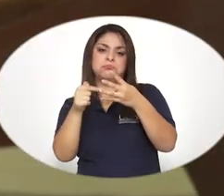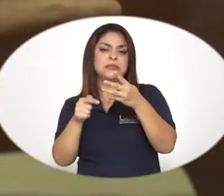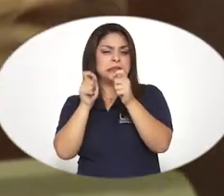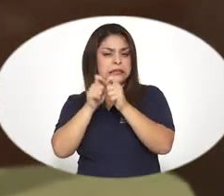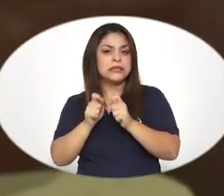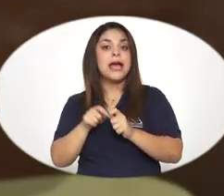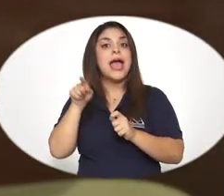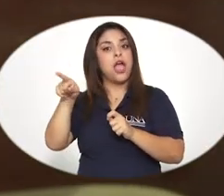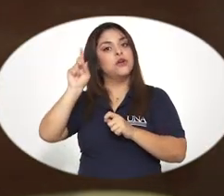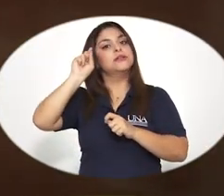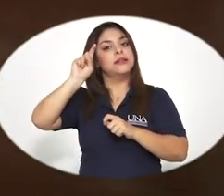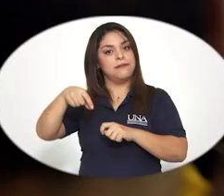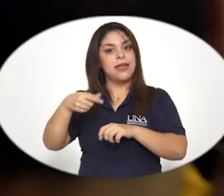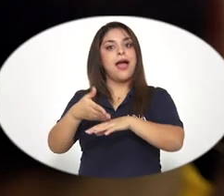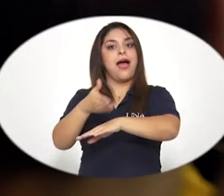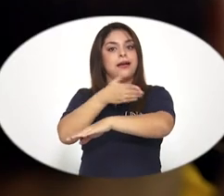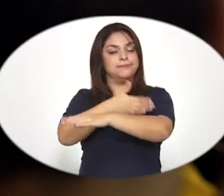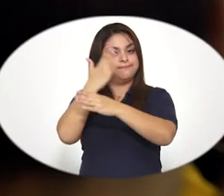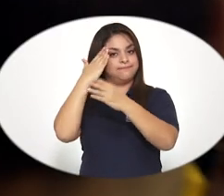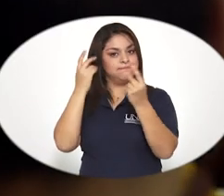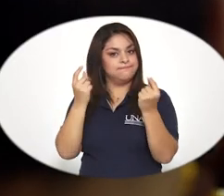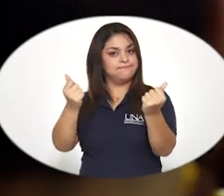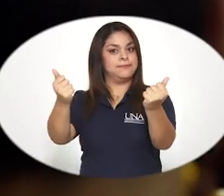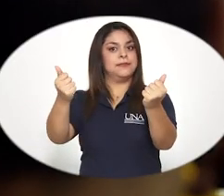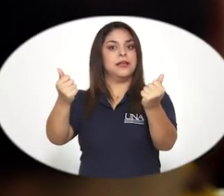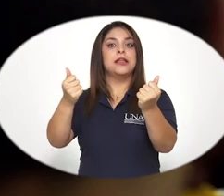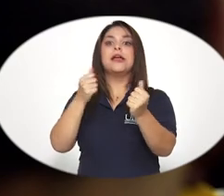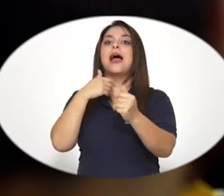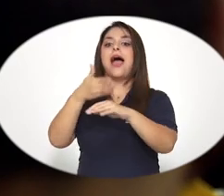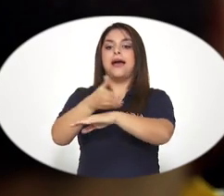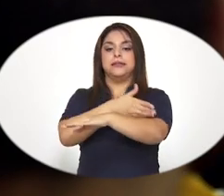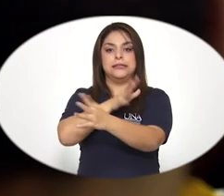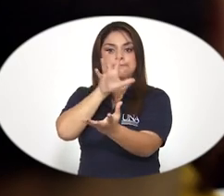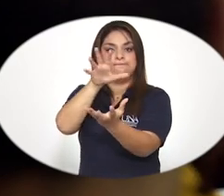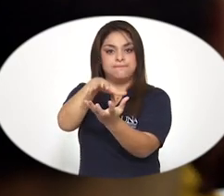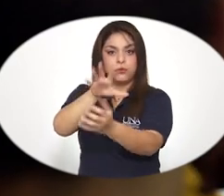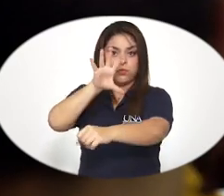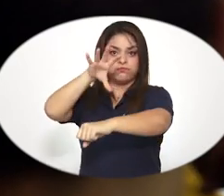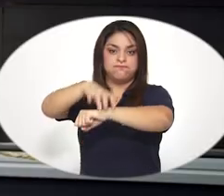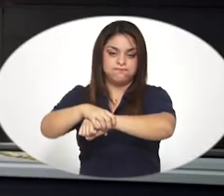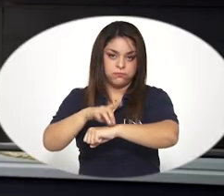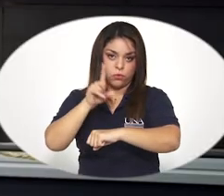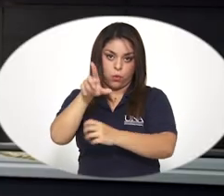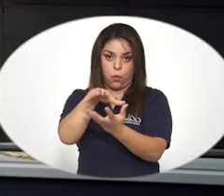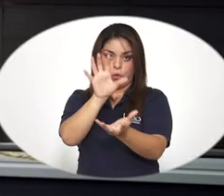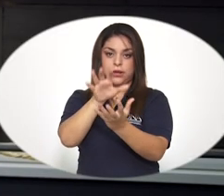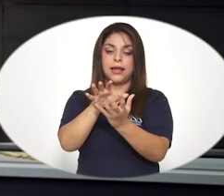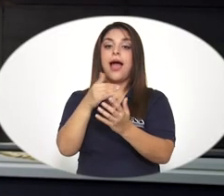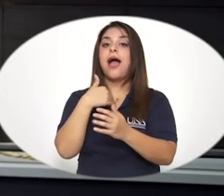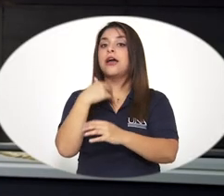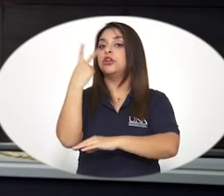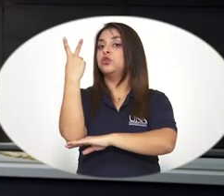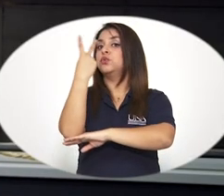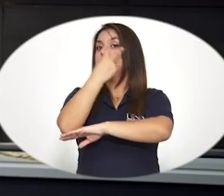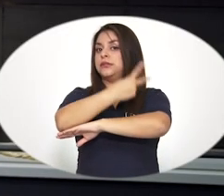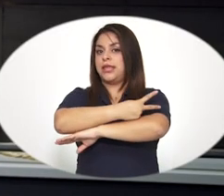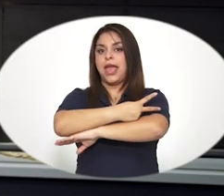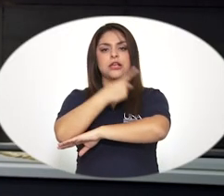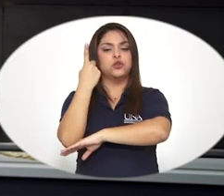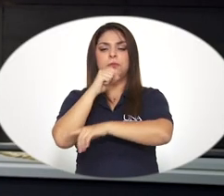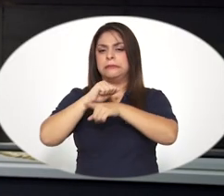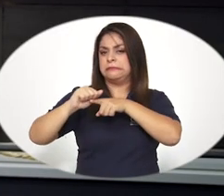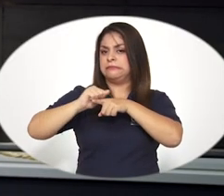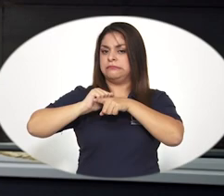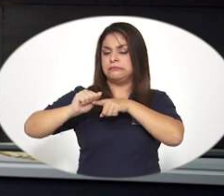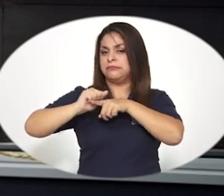entre otros detalles que ellos deberían manejar antes de enfrentarse a una situación de captura de un cocodrilo. Posteriormente tenemos 2 días